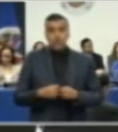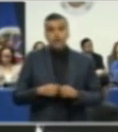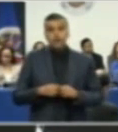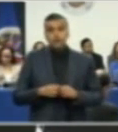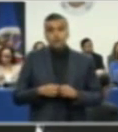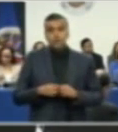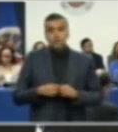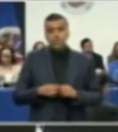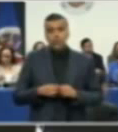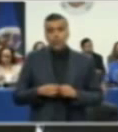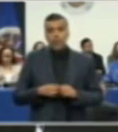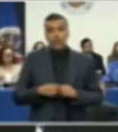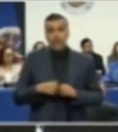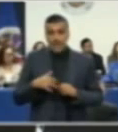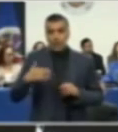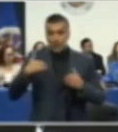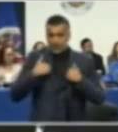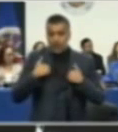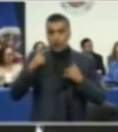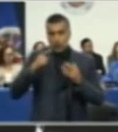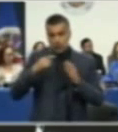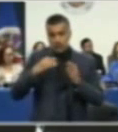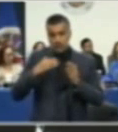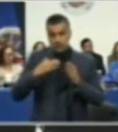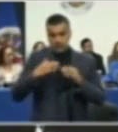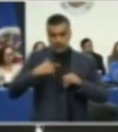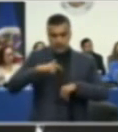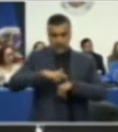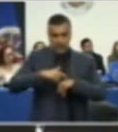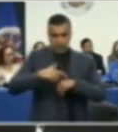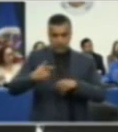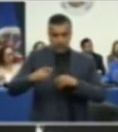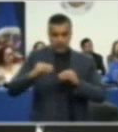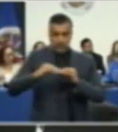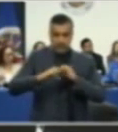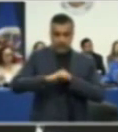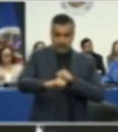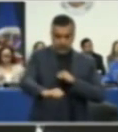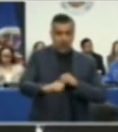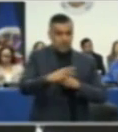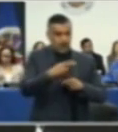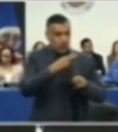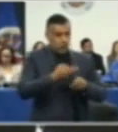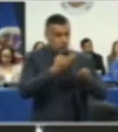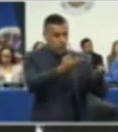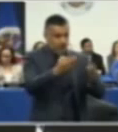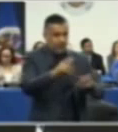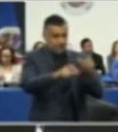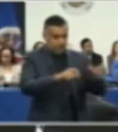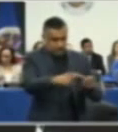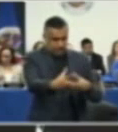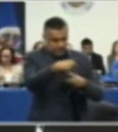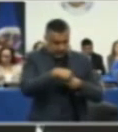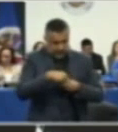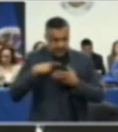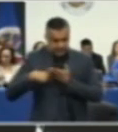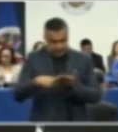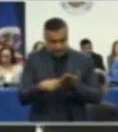que pueda contar con un plazo adicional para poder nombrar a los integrantes y establecer las reformas